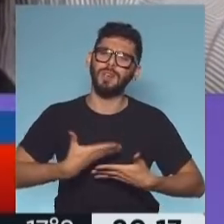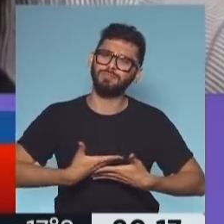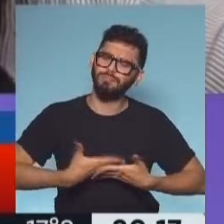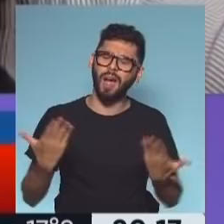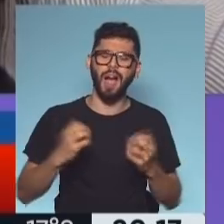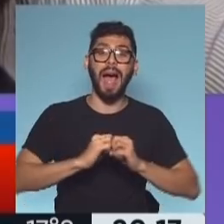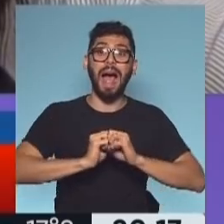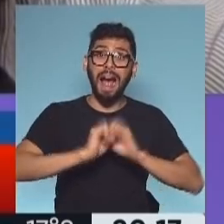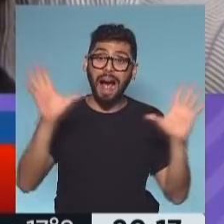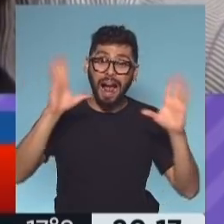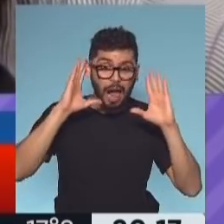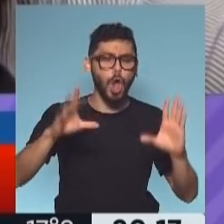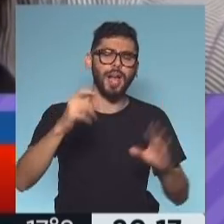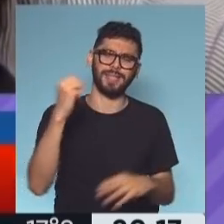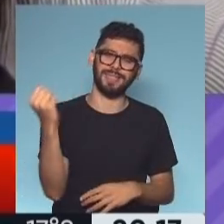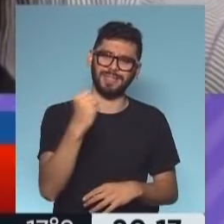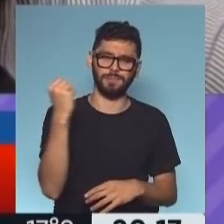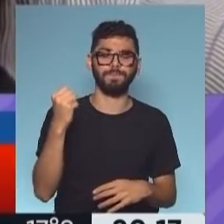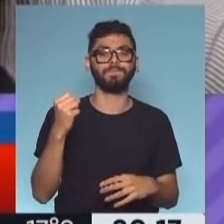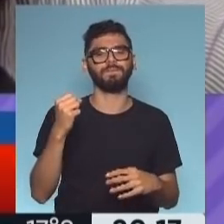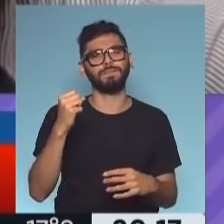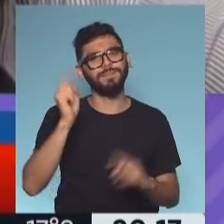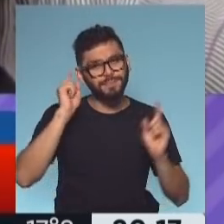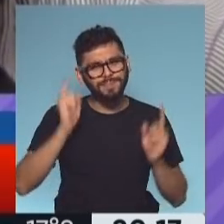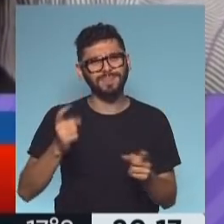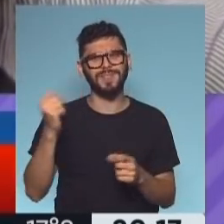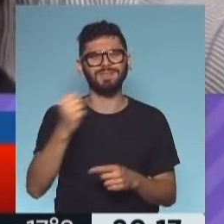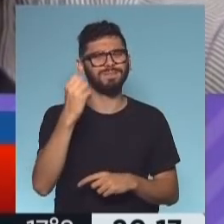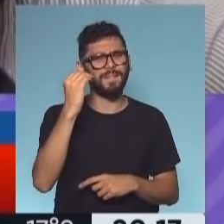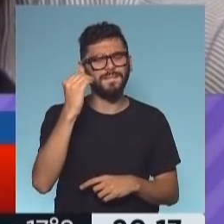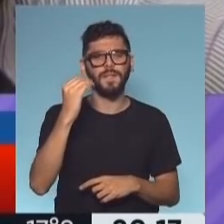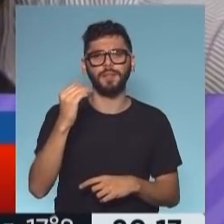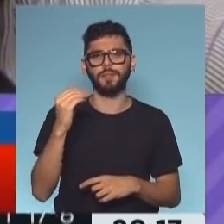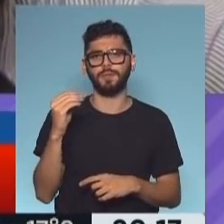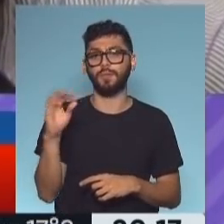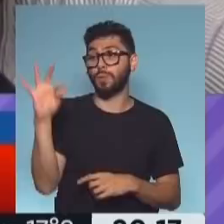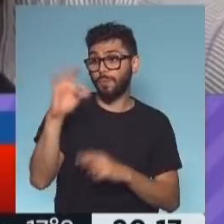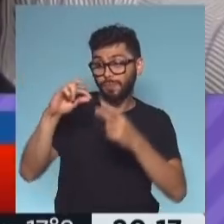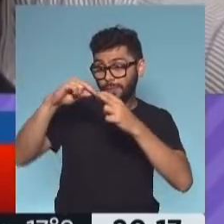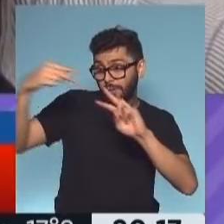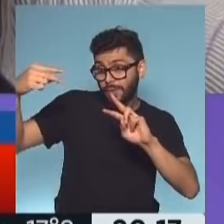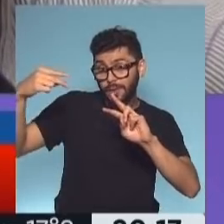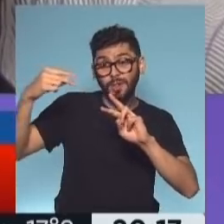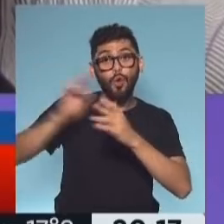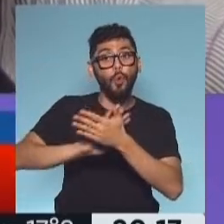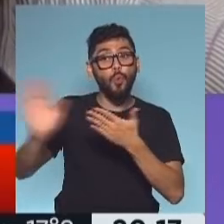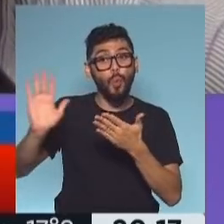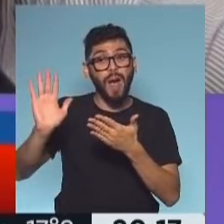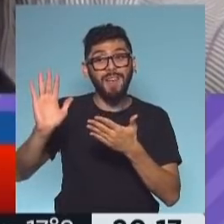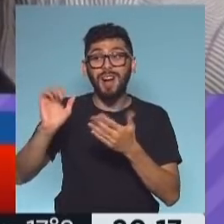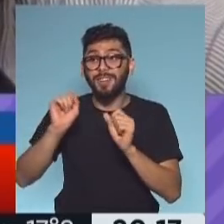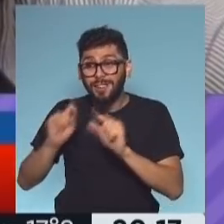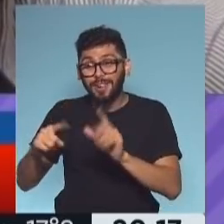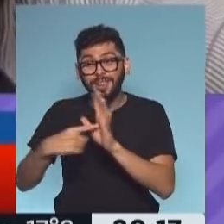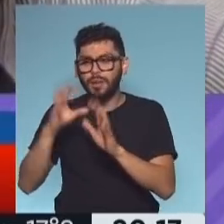de cara a la sociedad, me parece que también está claro, y es importante decir que se encuentran no solamente en la provincia de Buenos Aires, claro, las variantes claro. virales de preocupación,